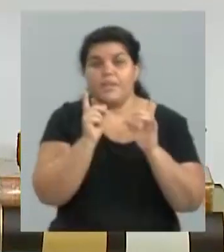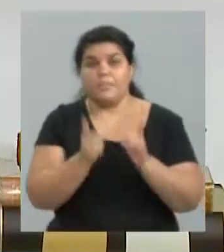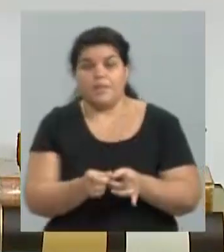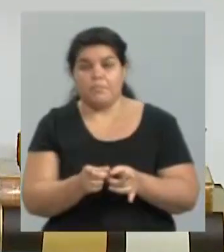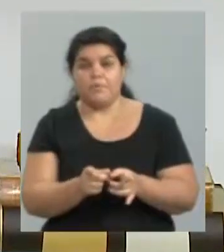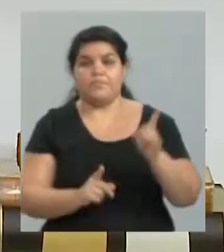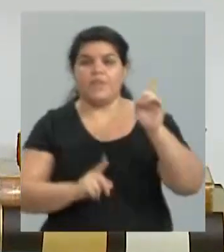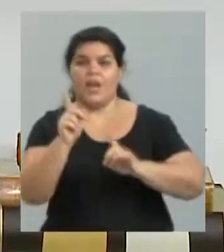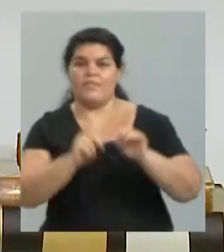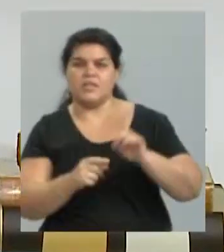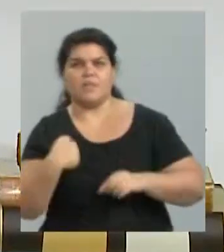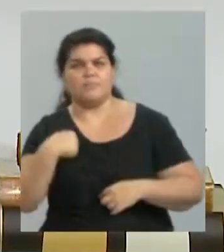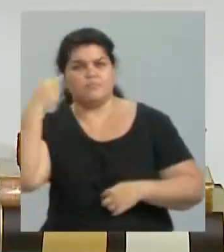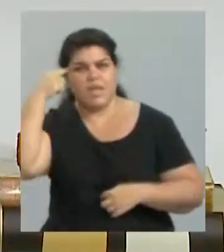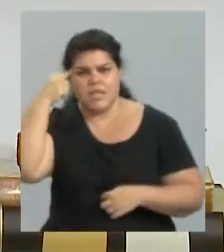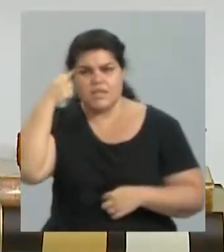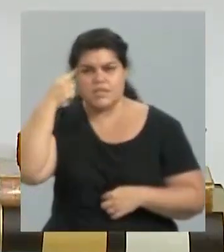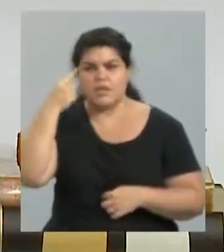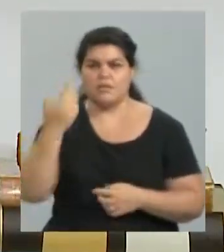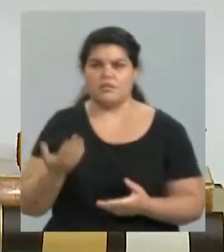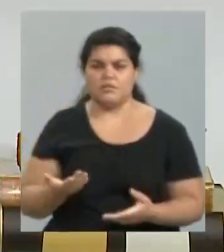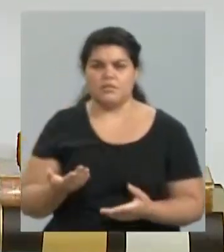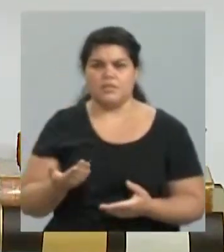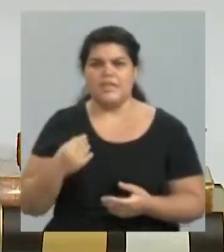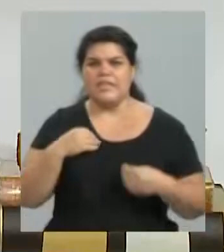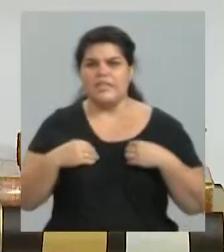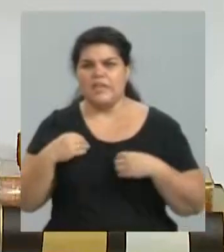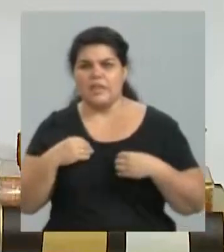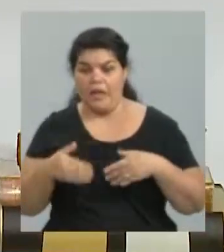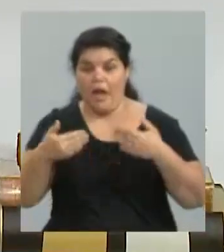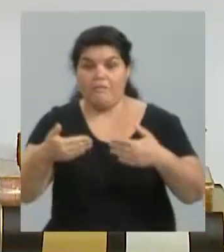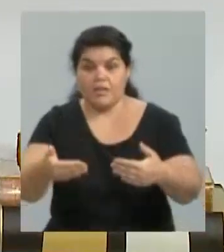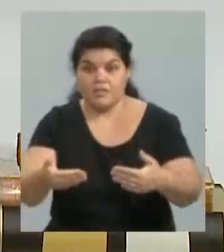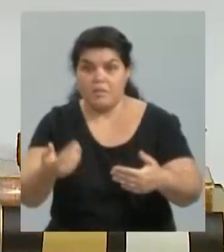uno supone que estamos, o al menos la sensación es de que hemos avanzado,